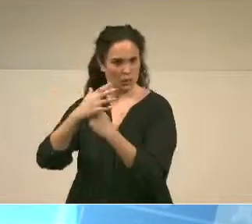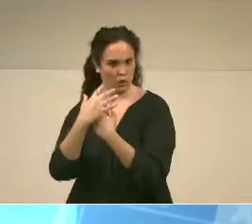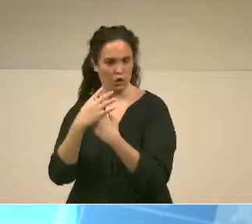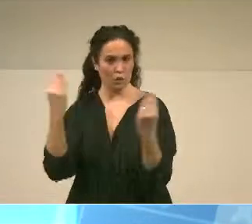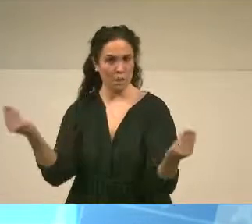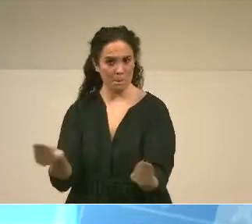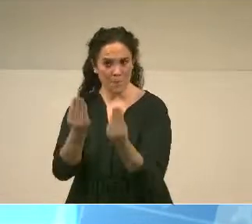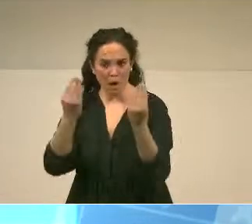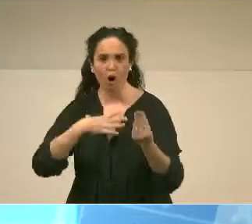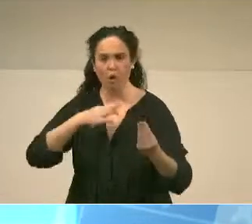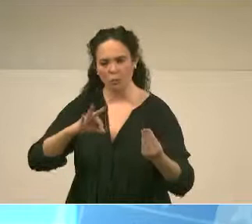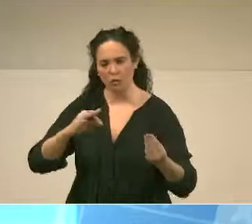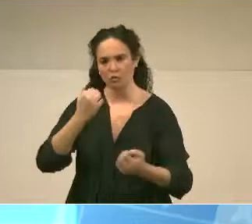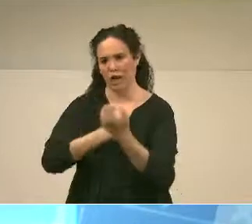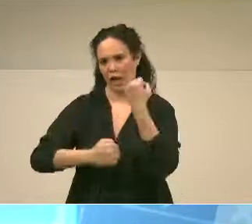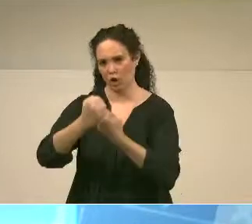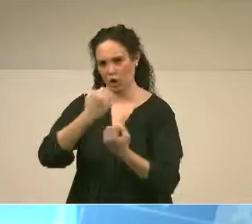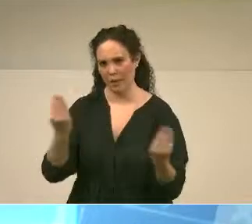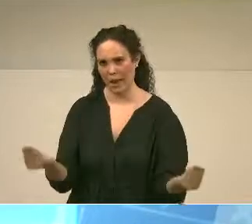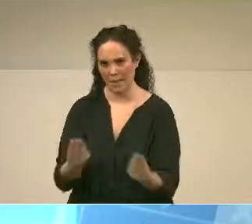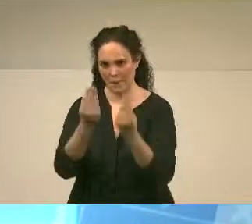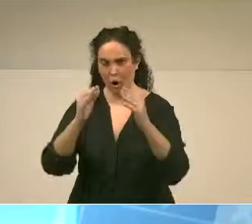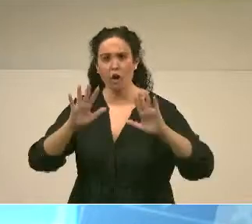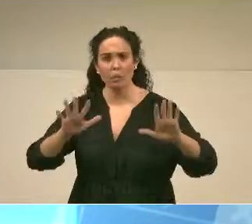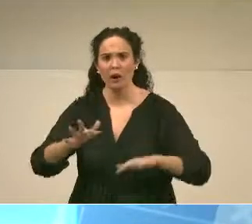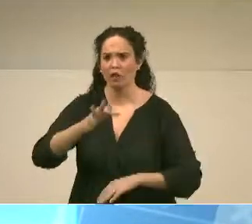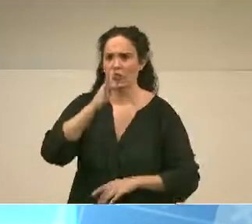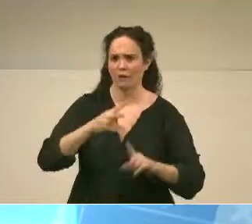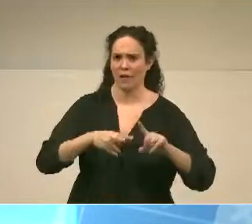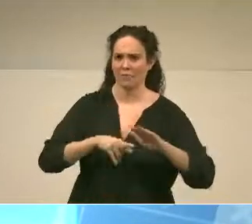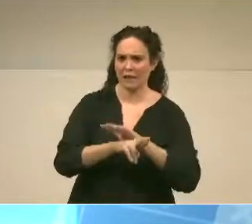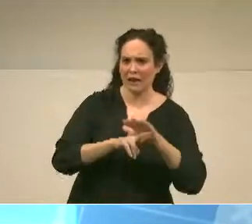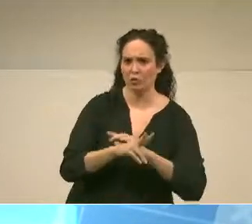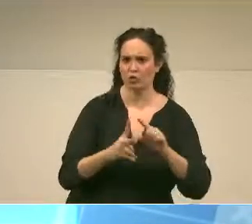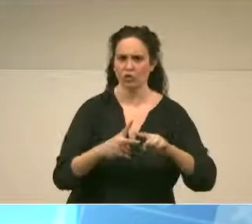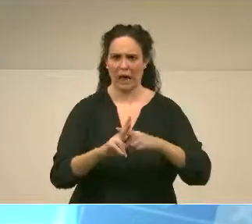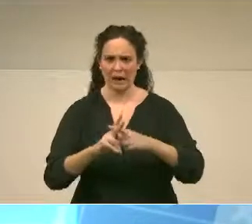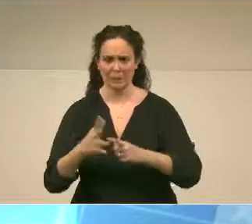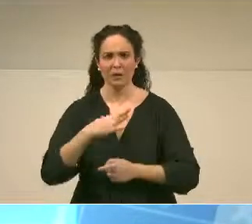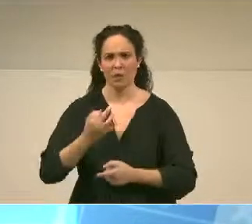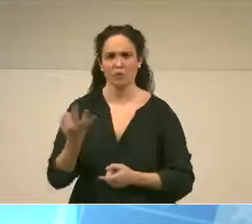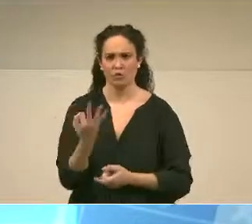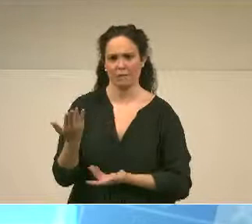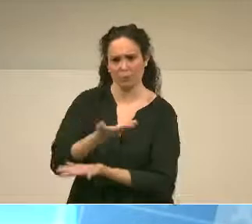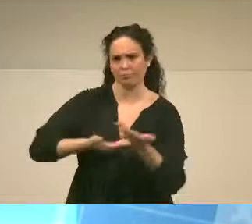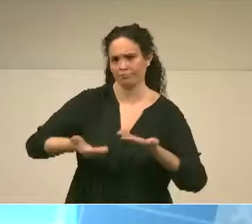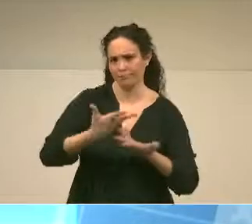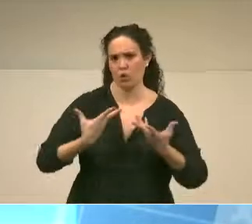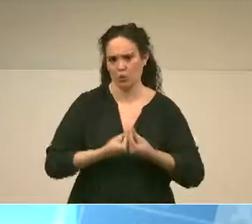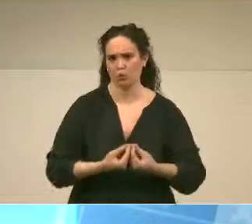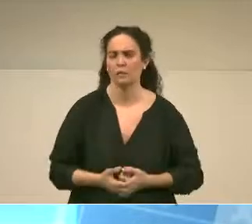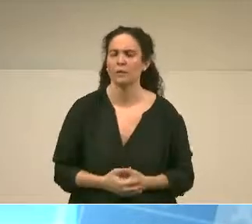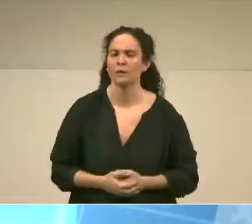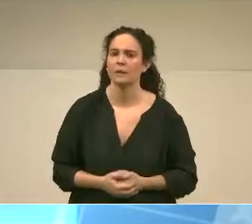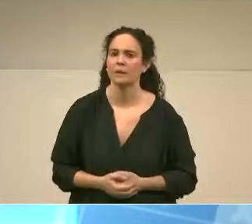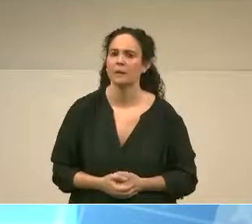egoera ekonomikoak ere hobera egingo duela. Baina badaude tresnak eta nik uste dut lan hori elkarrekin egin behar degula. Dice que las